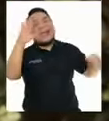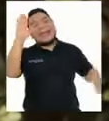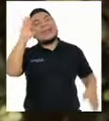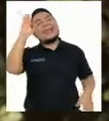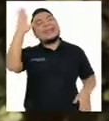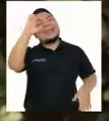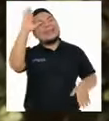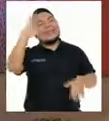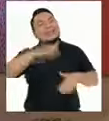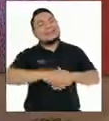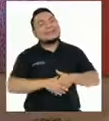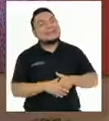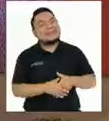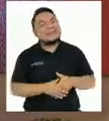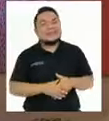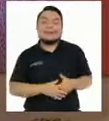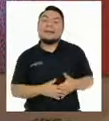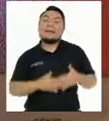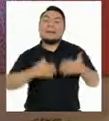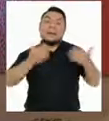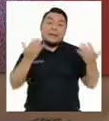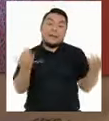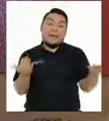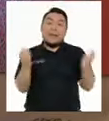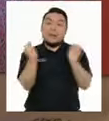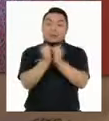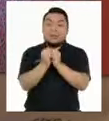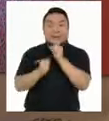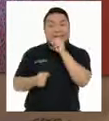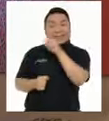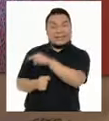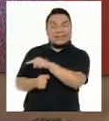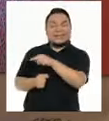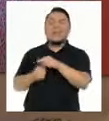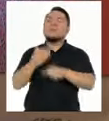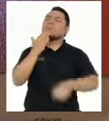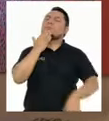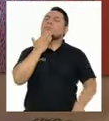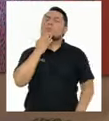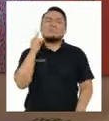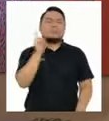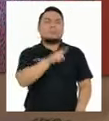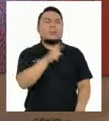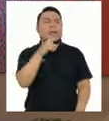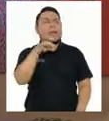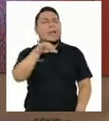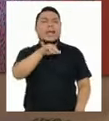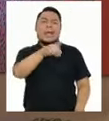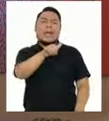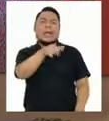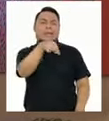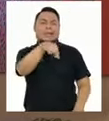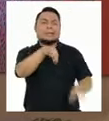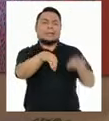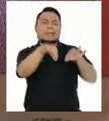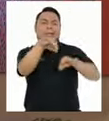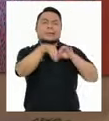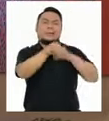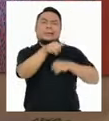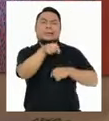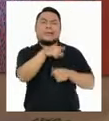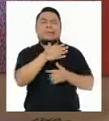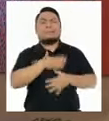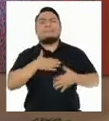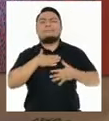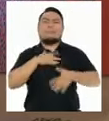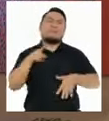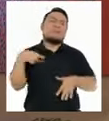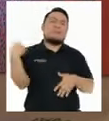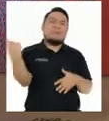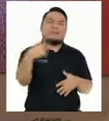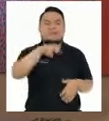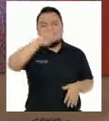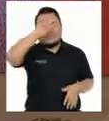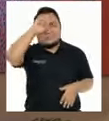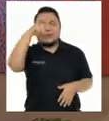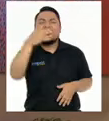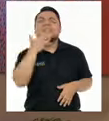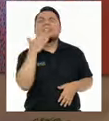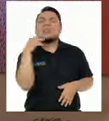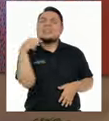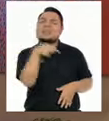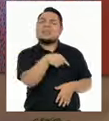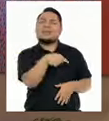¡Chirrín! Y junto a ella tenemos al títere de media más divertido de todo el país. Con